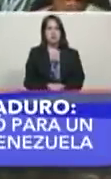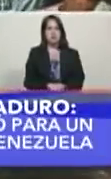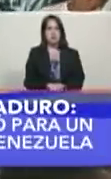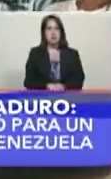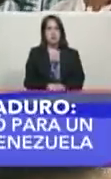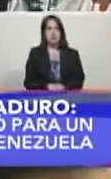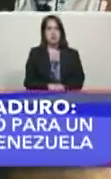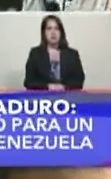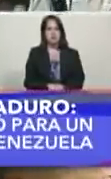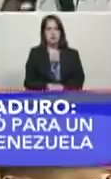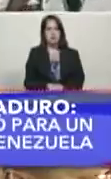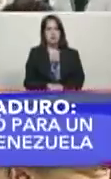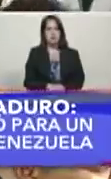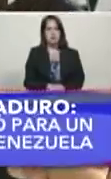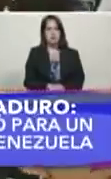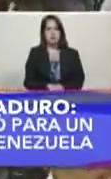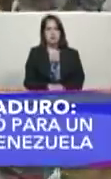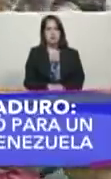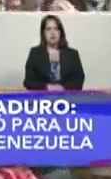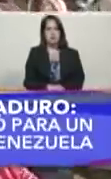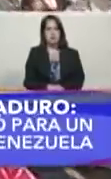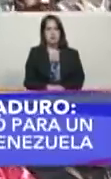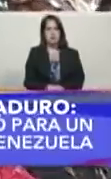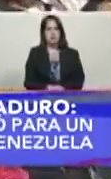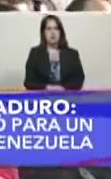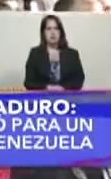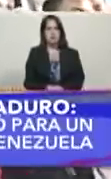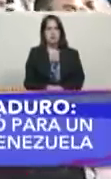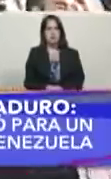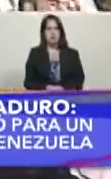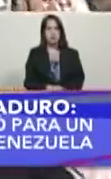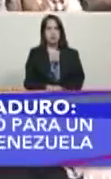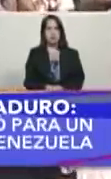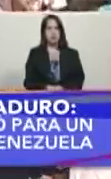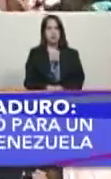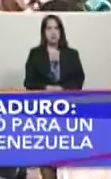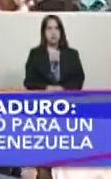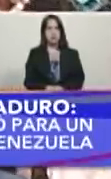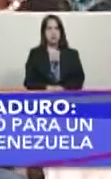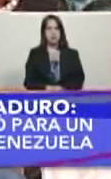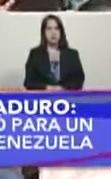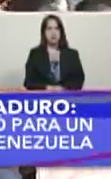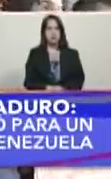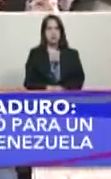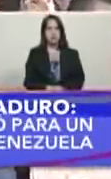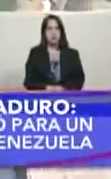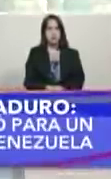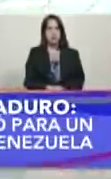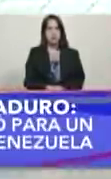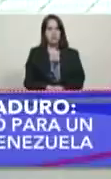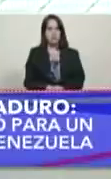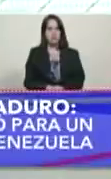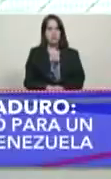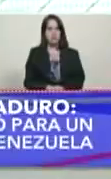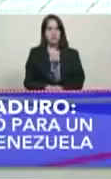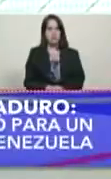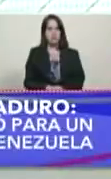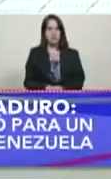aquí está con nosotros laura capote saludo laura periodista verdad